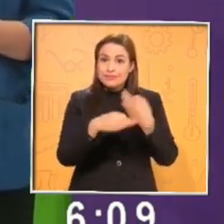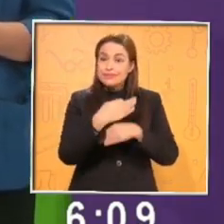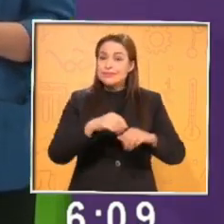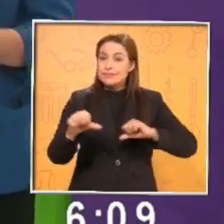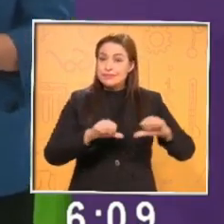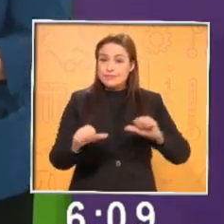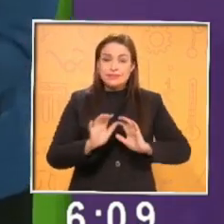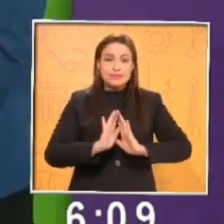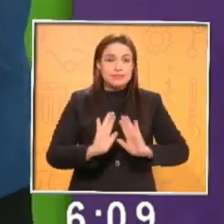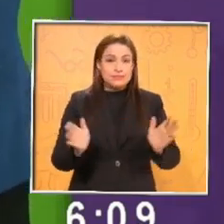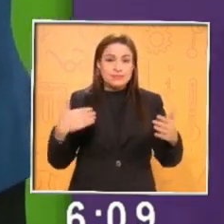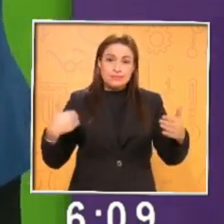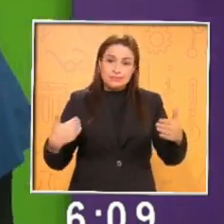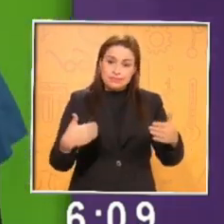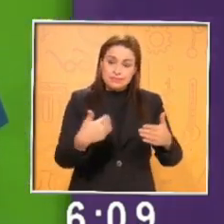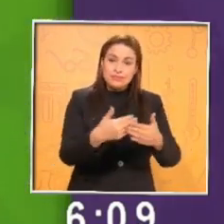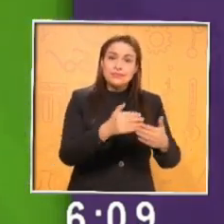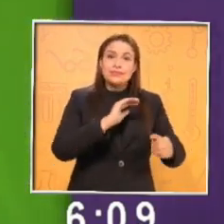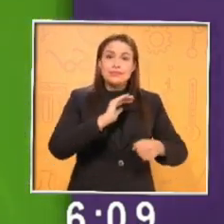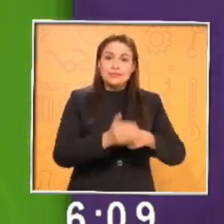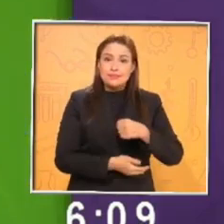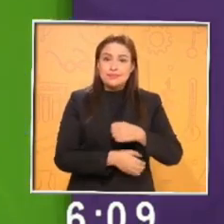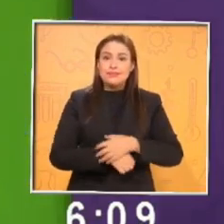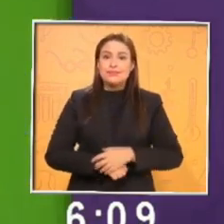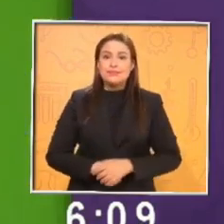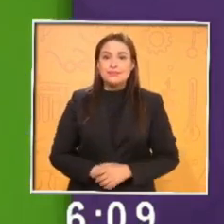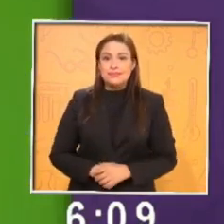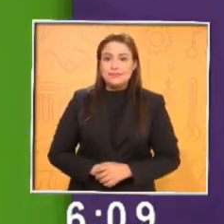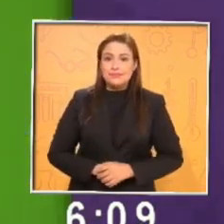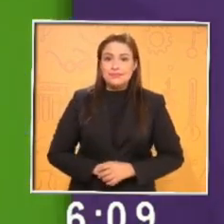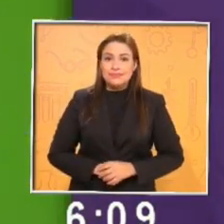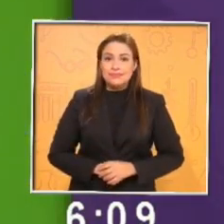los productos que hemos realizado.